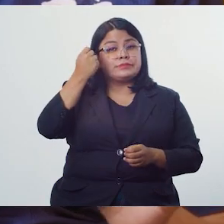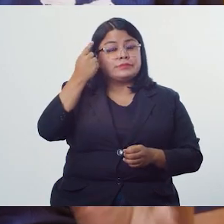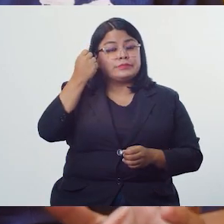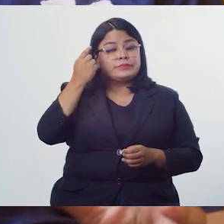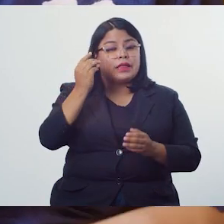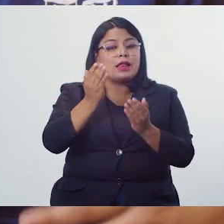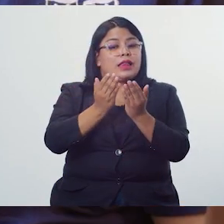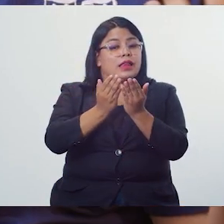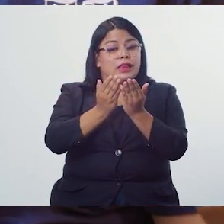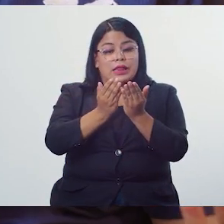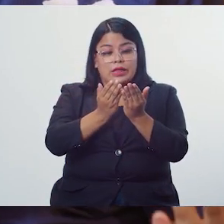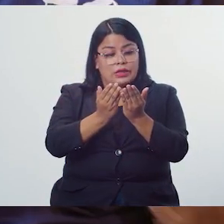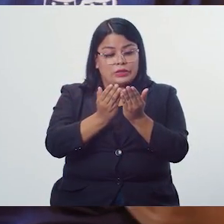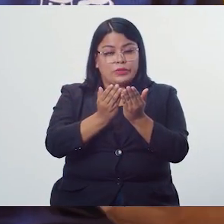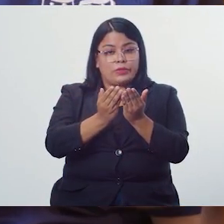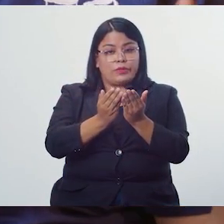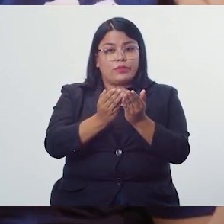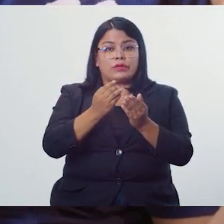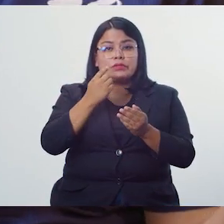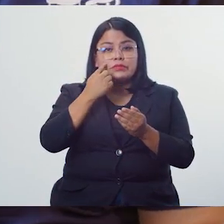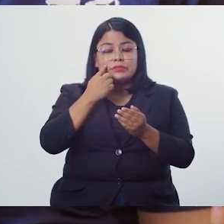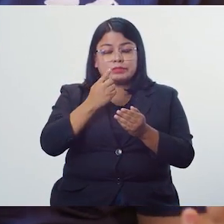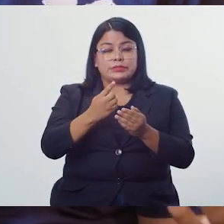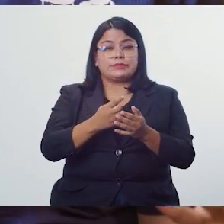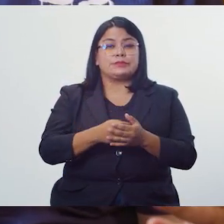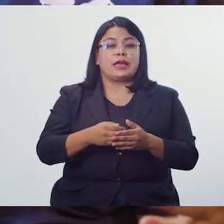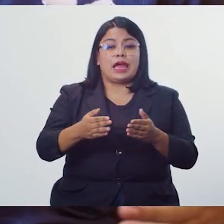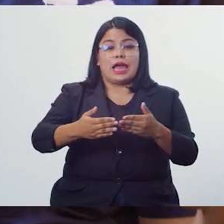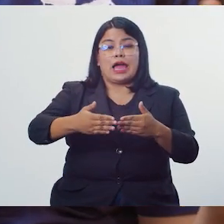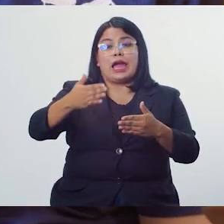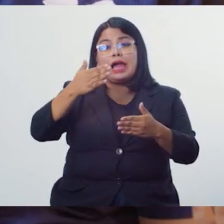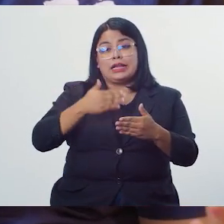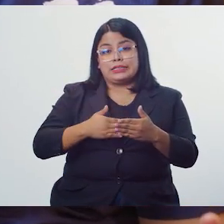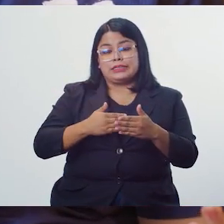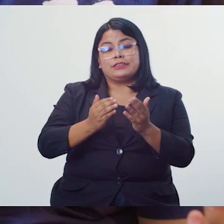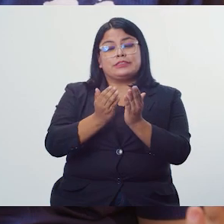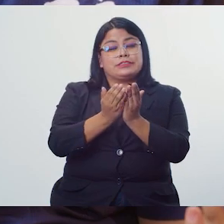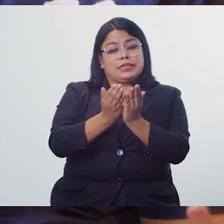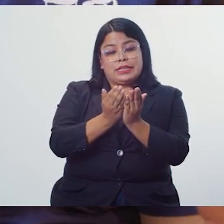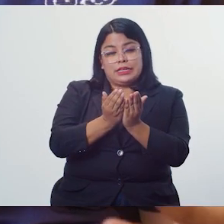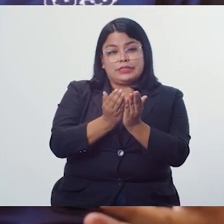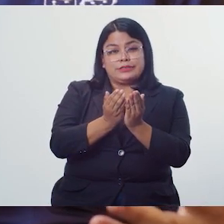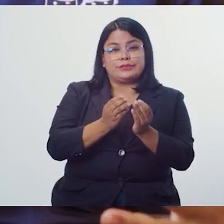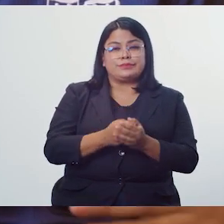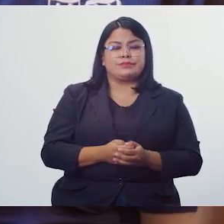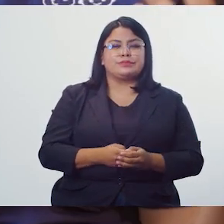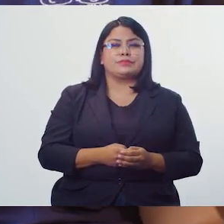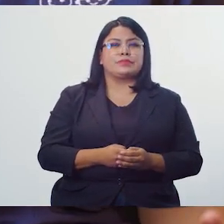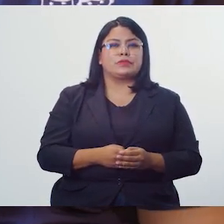comprensión lectora que pasa por una anticipación, es decir, antes de la lectura,